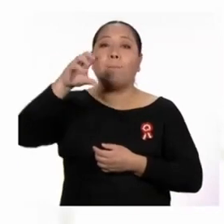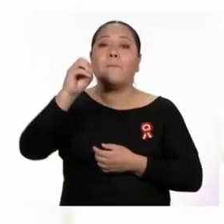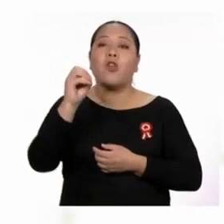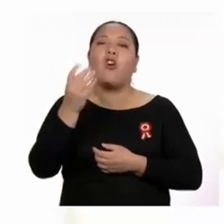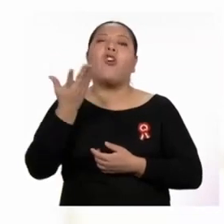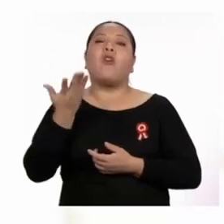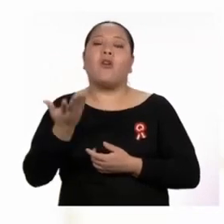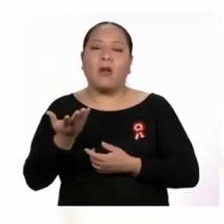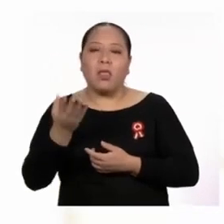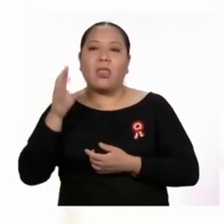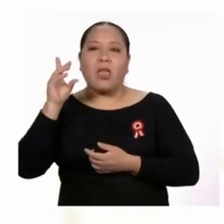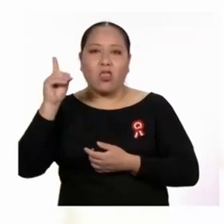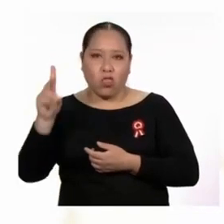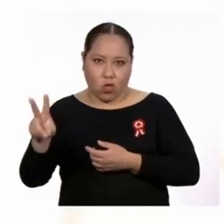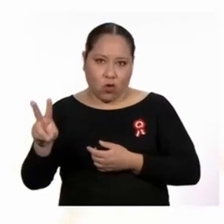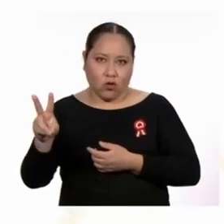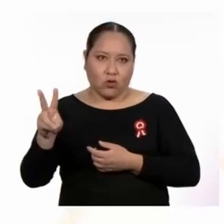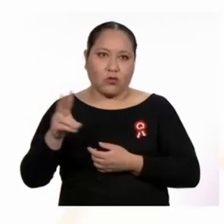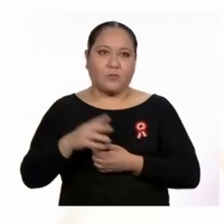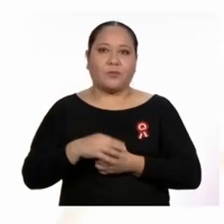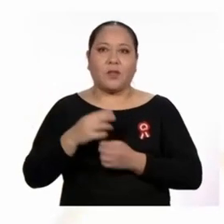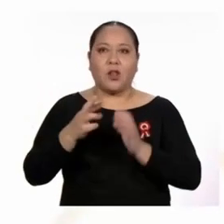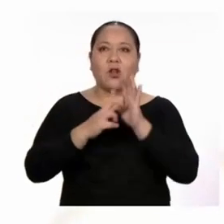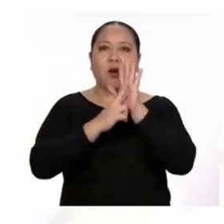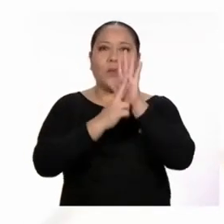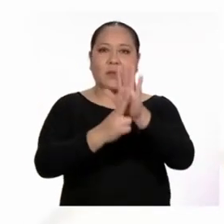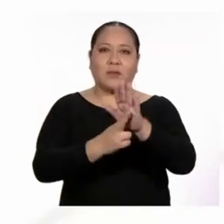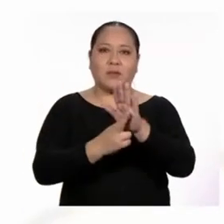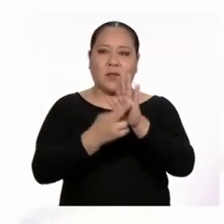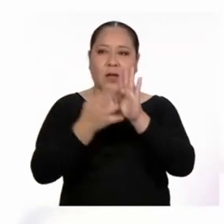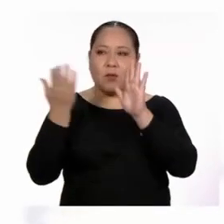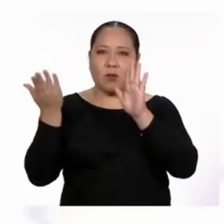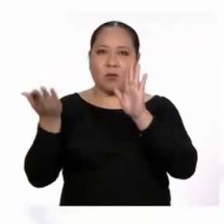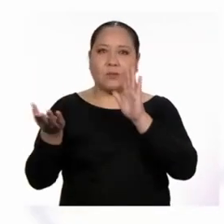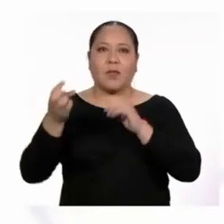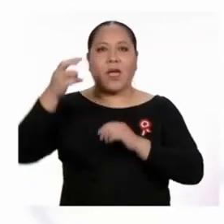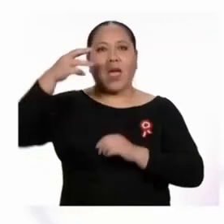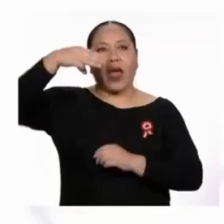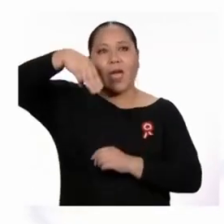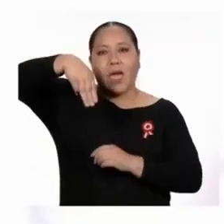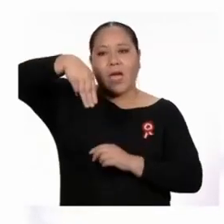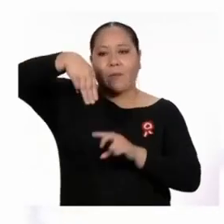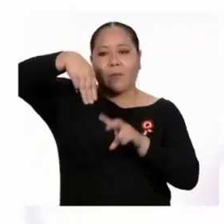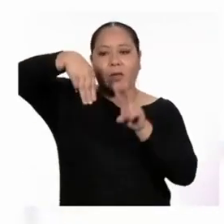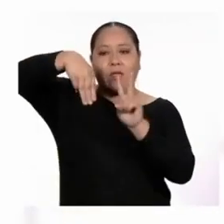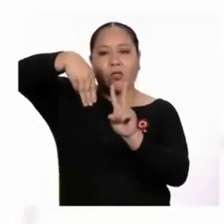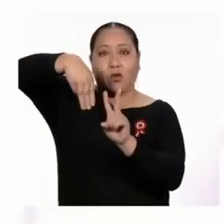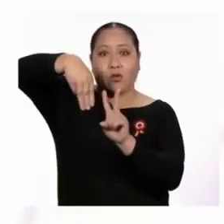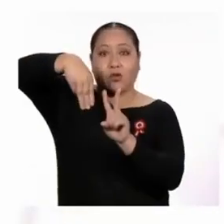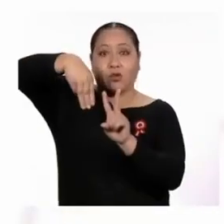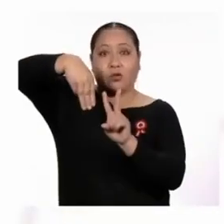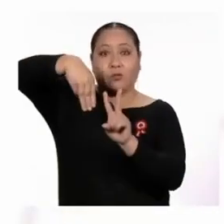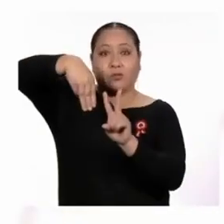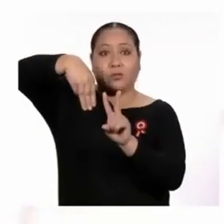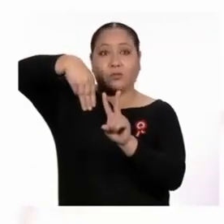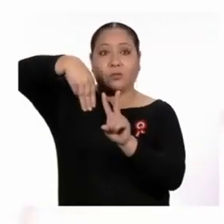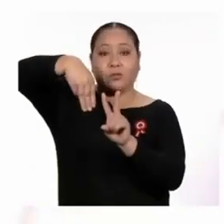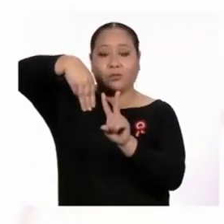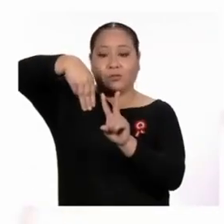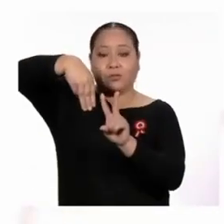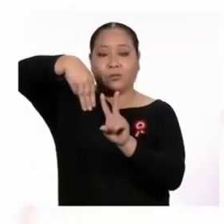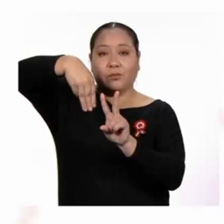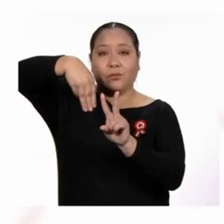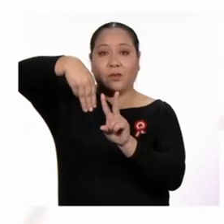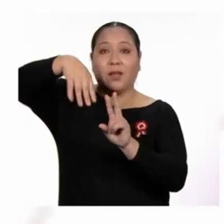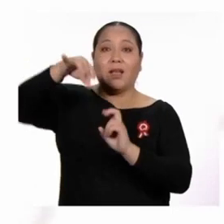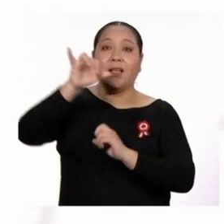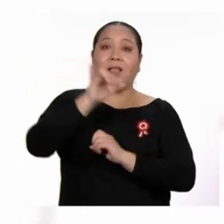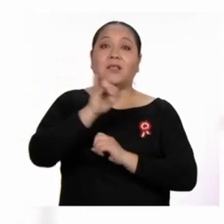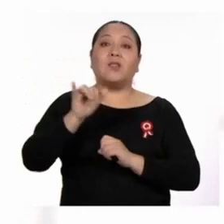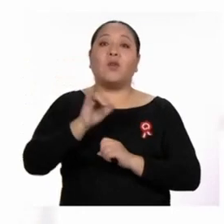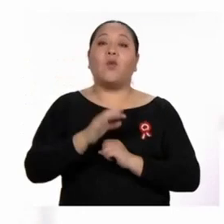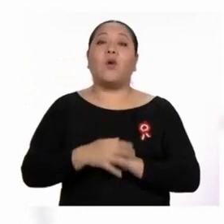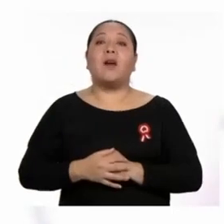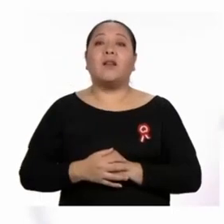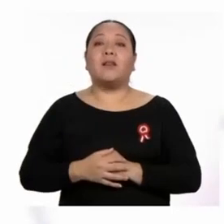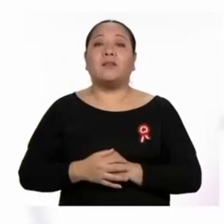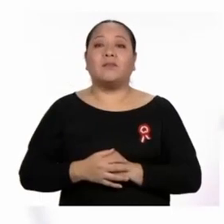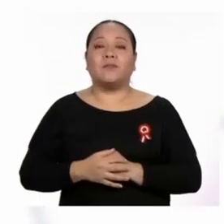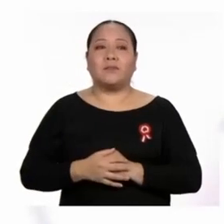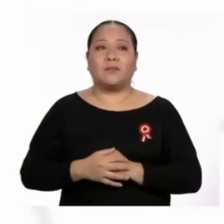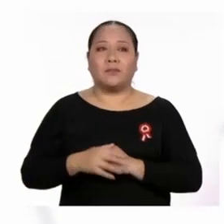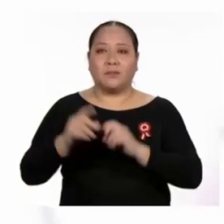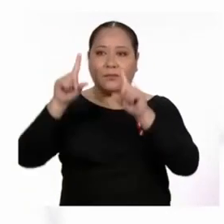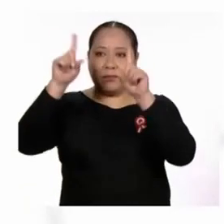formalmente de la siguiente manera. M subíndice 2 es igual a,